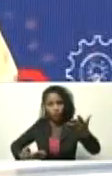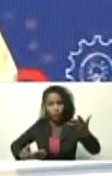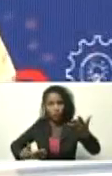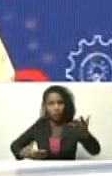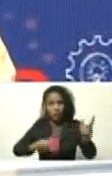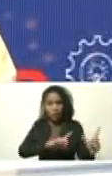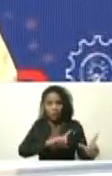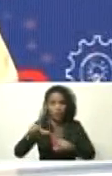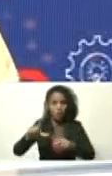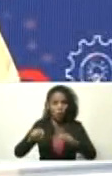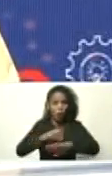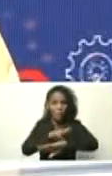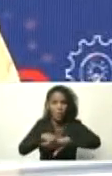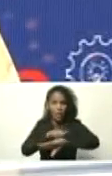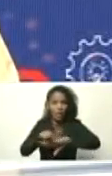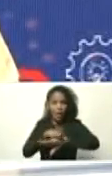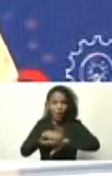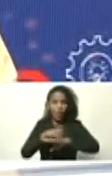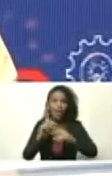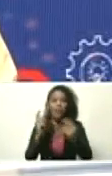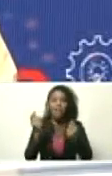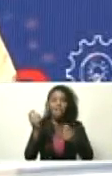establecido en el Ministerio de Finanzas.